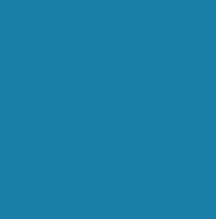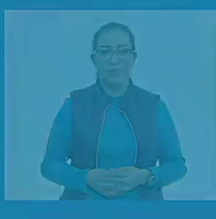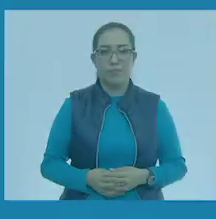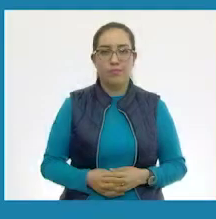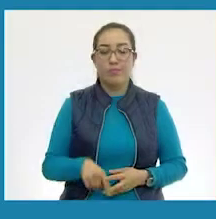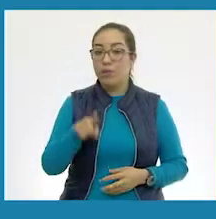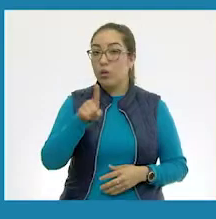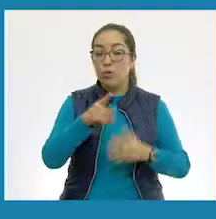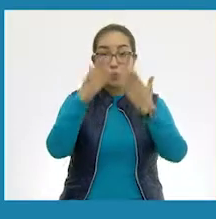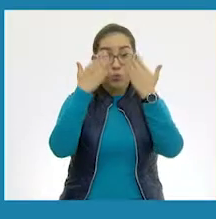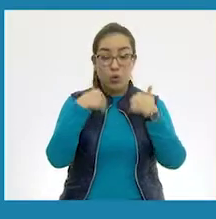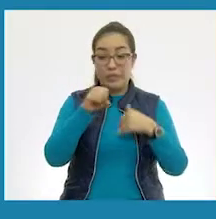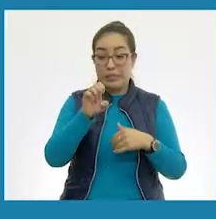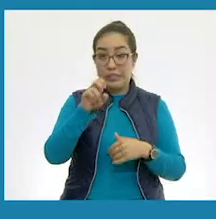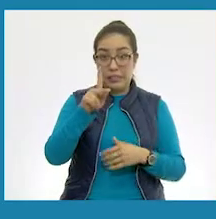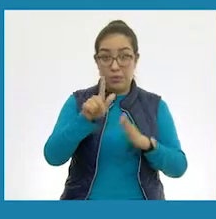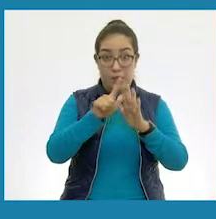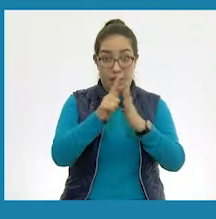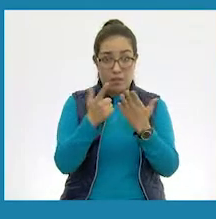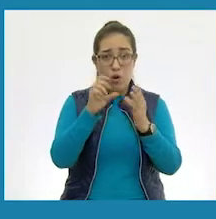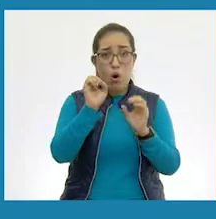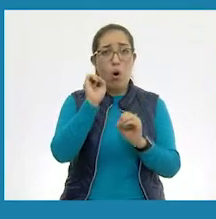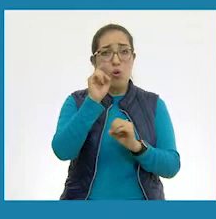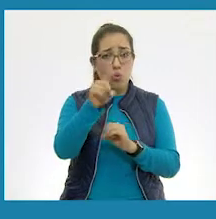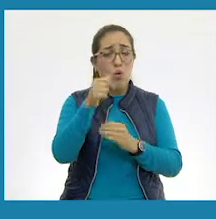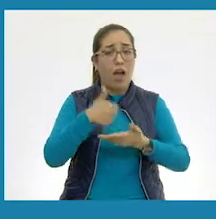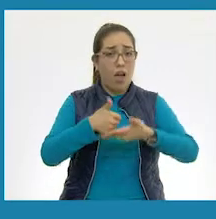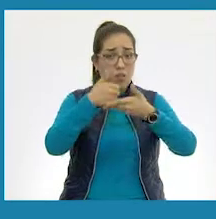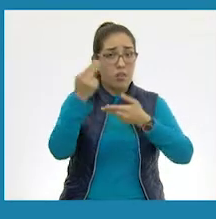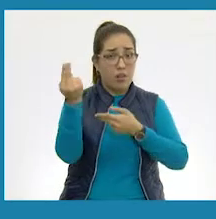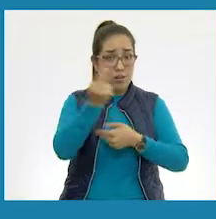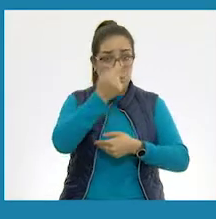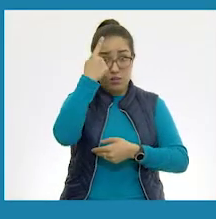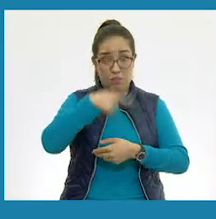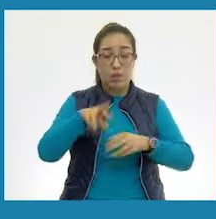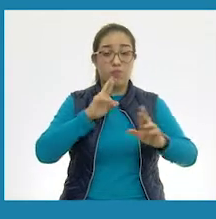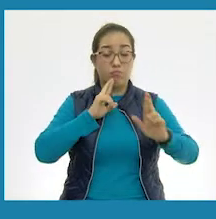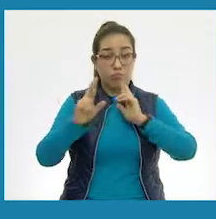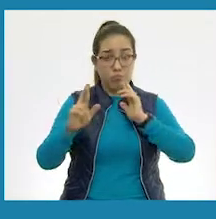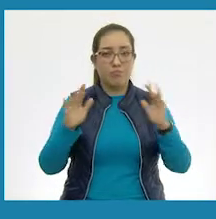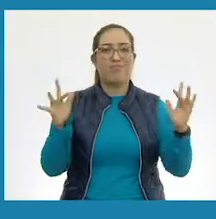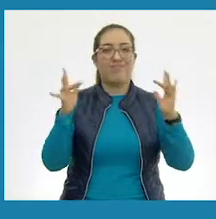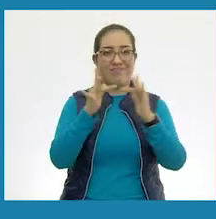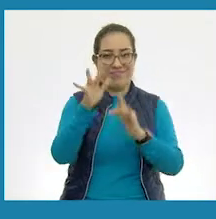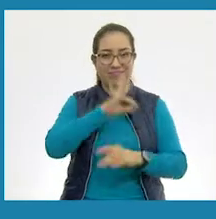Si no tienes el libro de texto o necesitas ayuda para responder las preguntas, contáctanos.